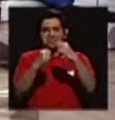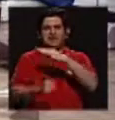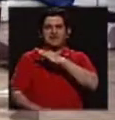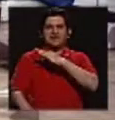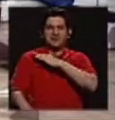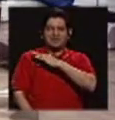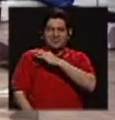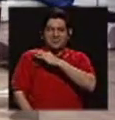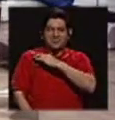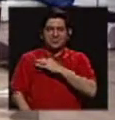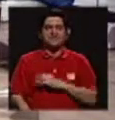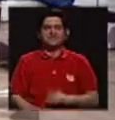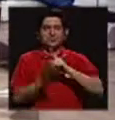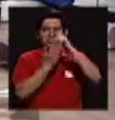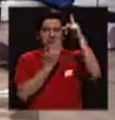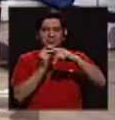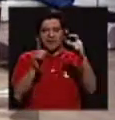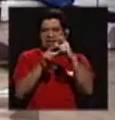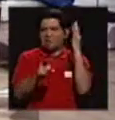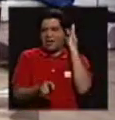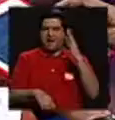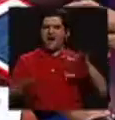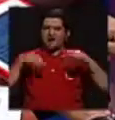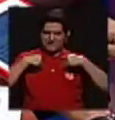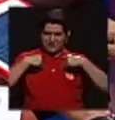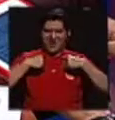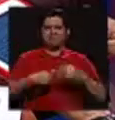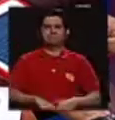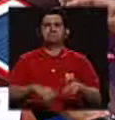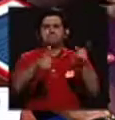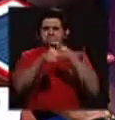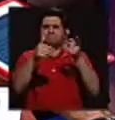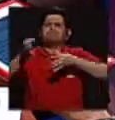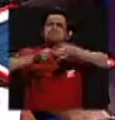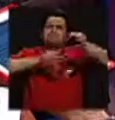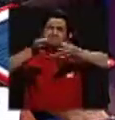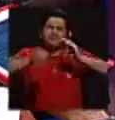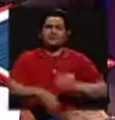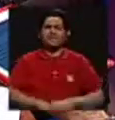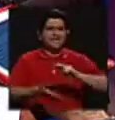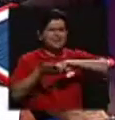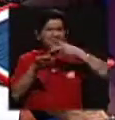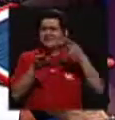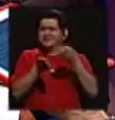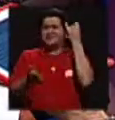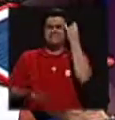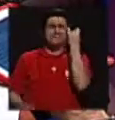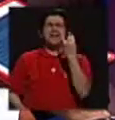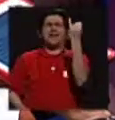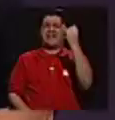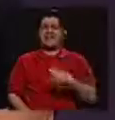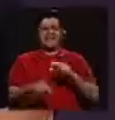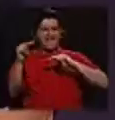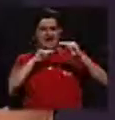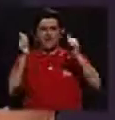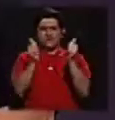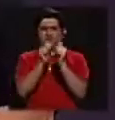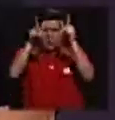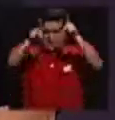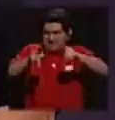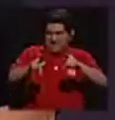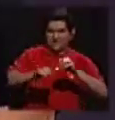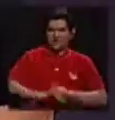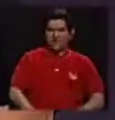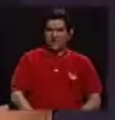aceptar la invitación de Palabra de Mujer. Por favor, empecemos explicando qué es este concepto de trata de